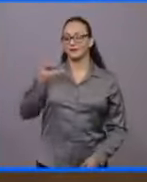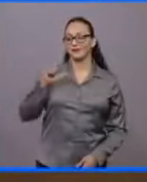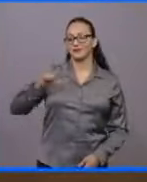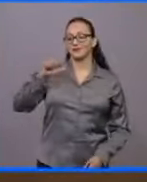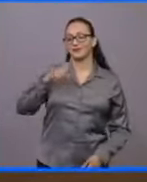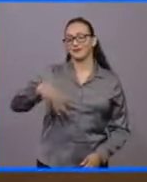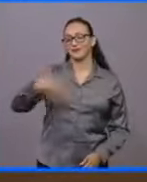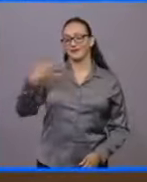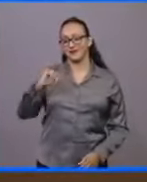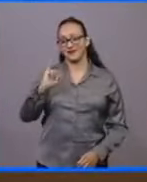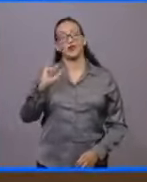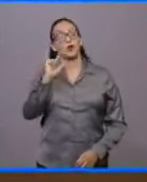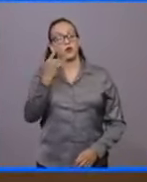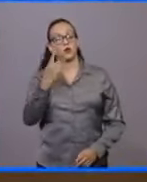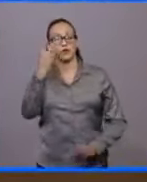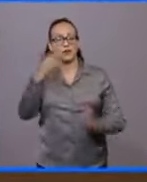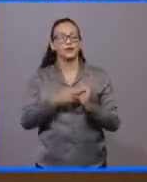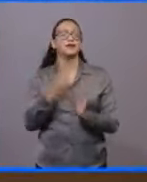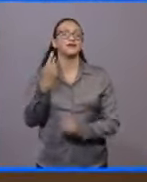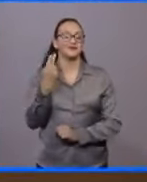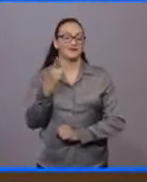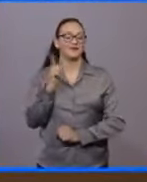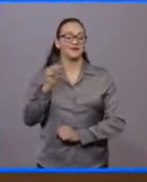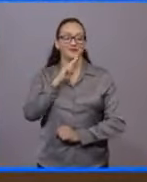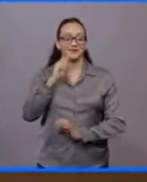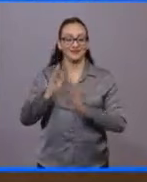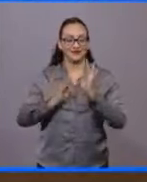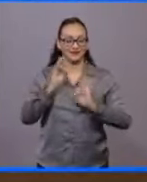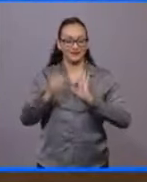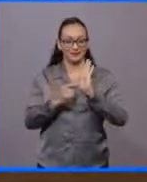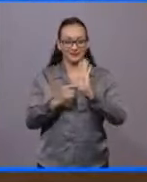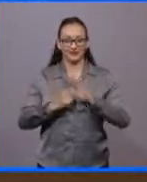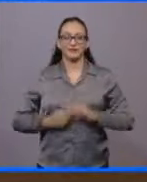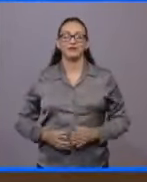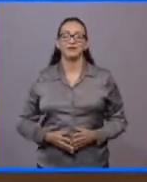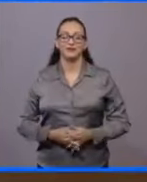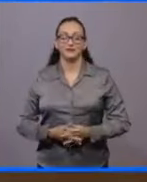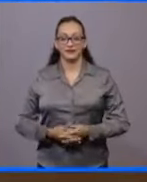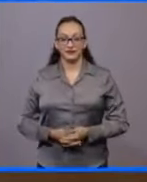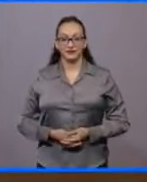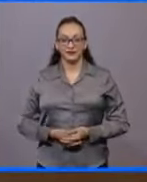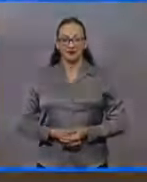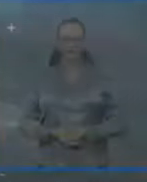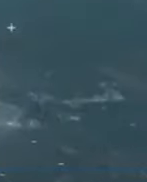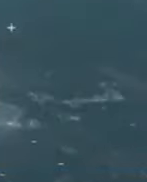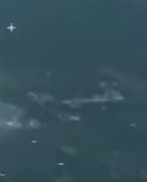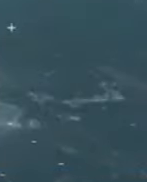Hoy es lunes 14 de julio de 2025 y estas son las noticias.